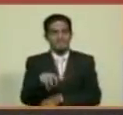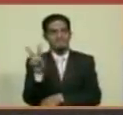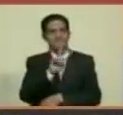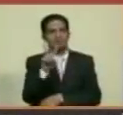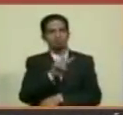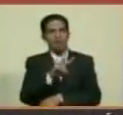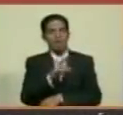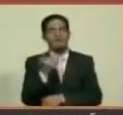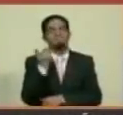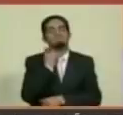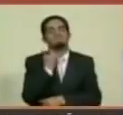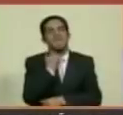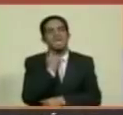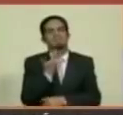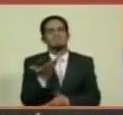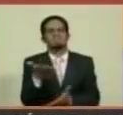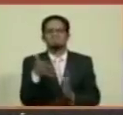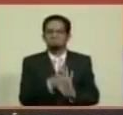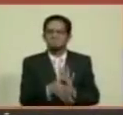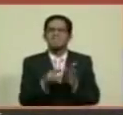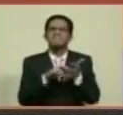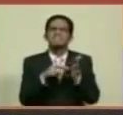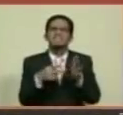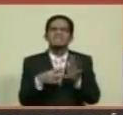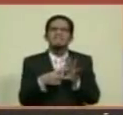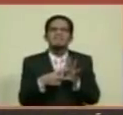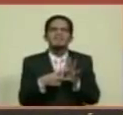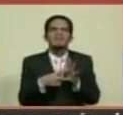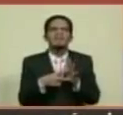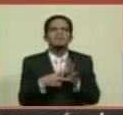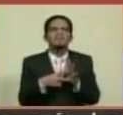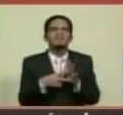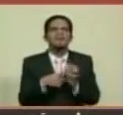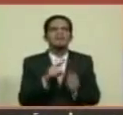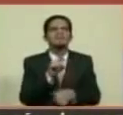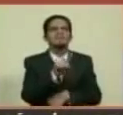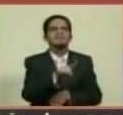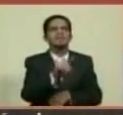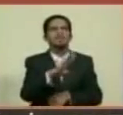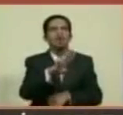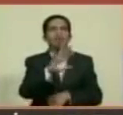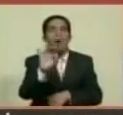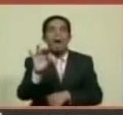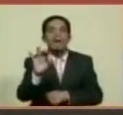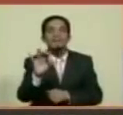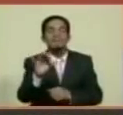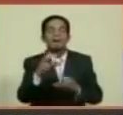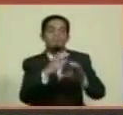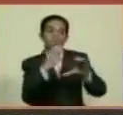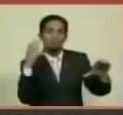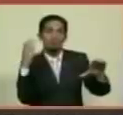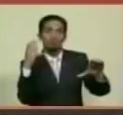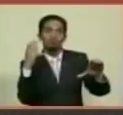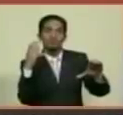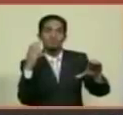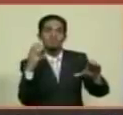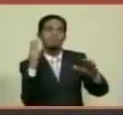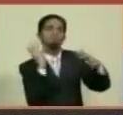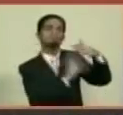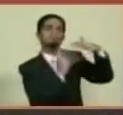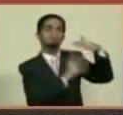Eso implicaría que 140 autobuses salieran